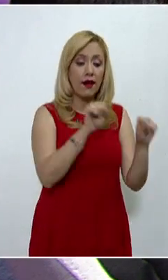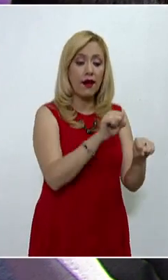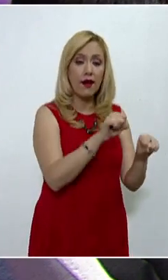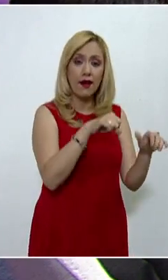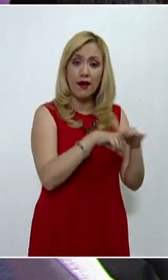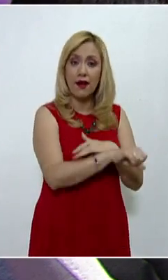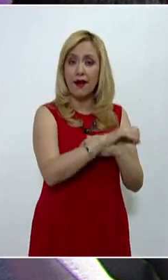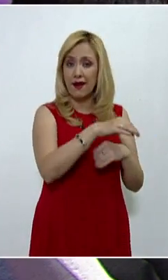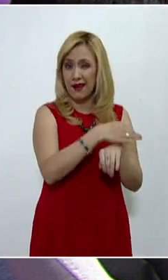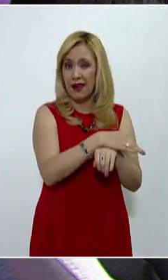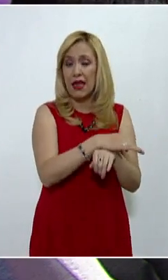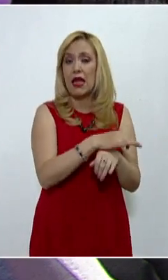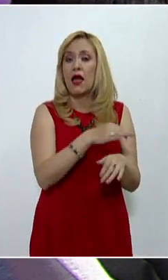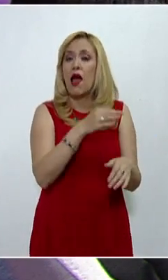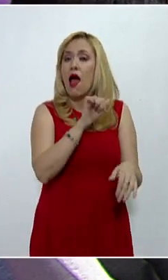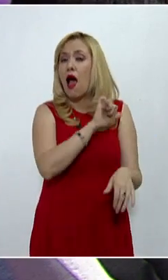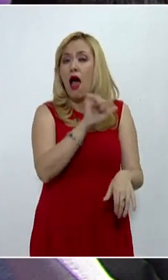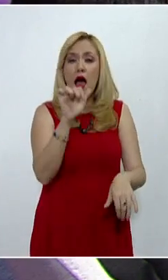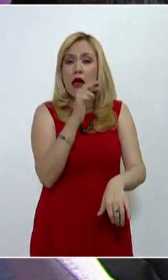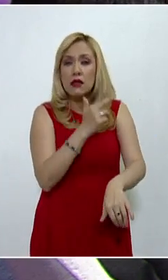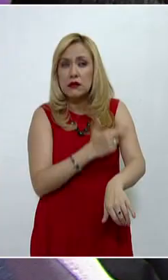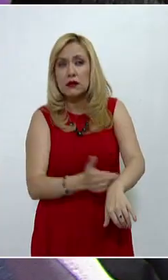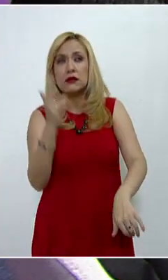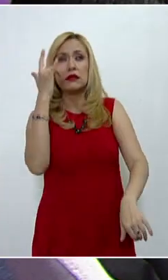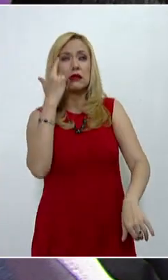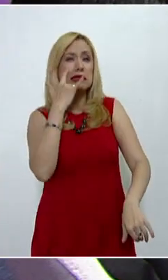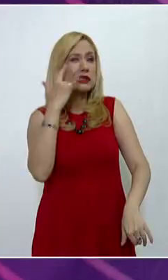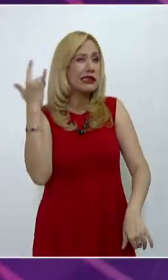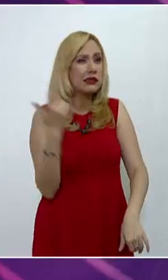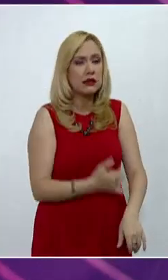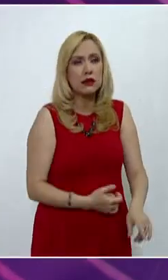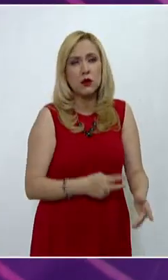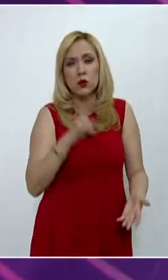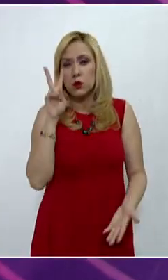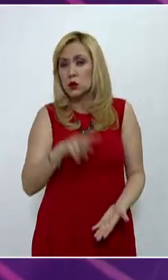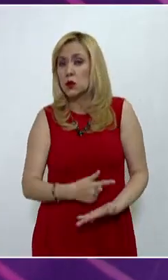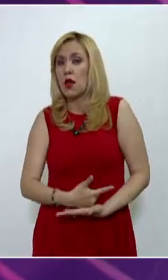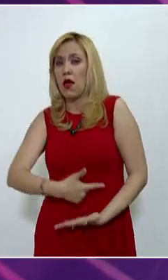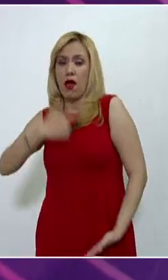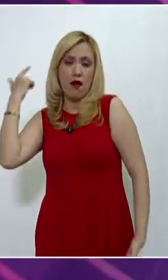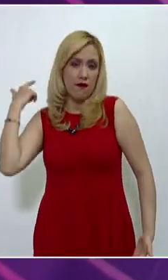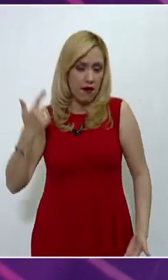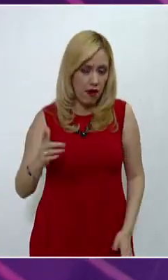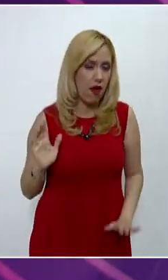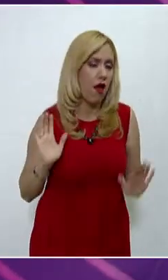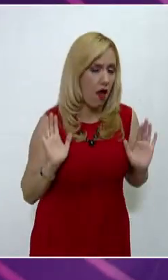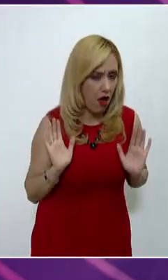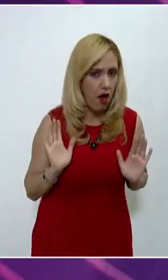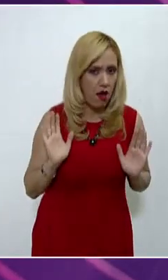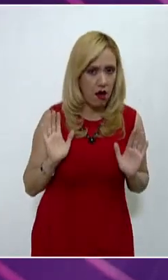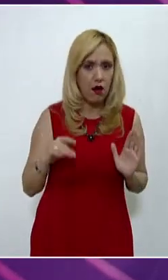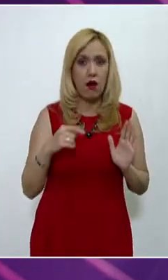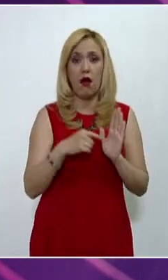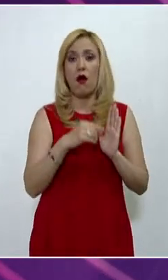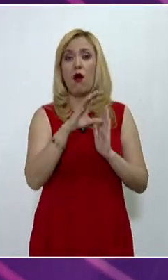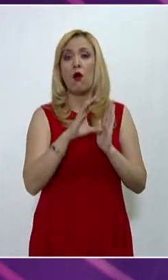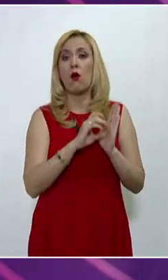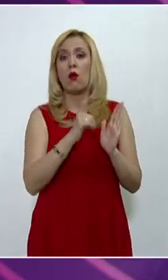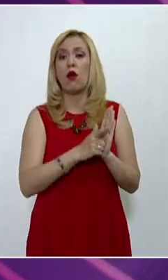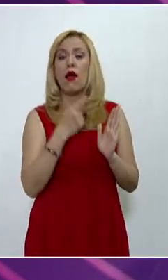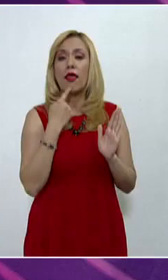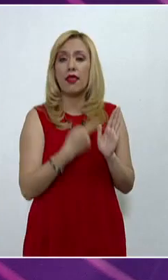y no la regla. Ahora hay un catálogo de diversas medidas cautelares diferentes a la prisión preventiva, y la propia Constitución